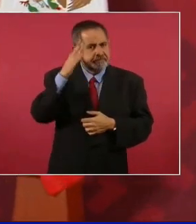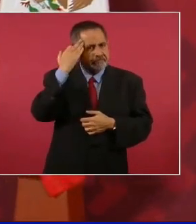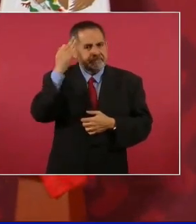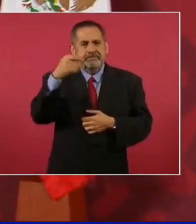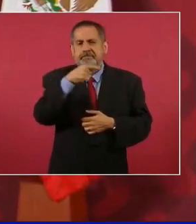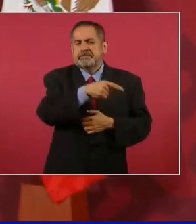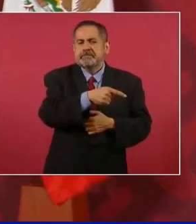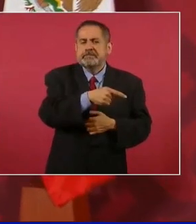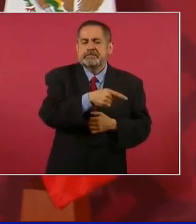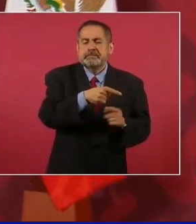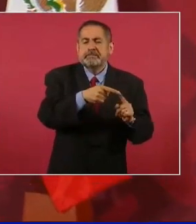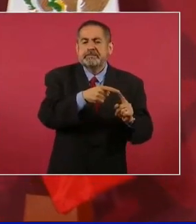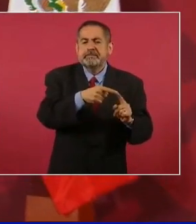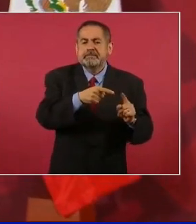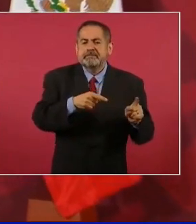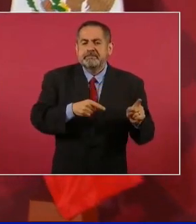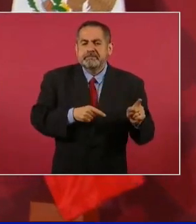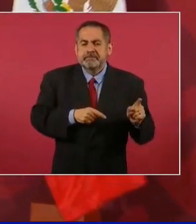cabo